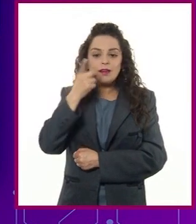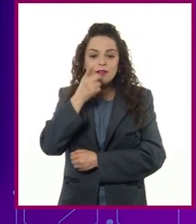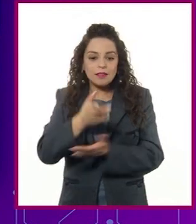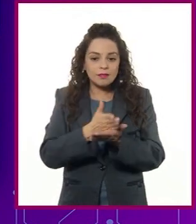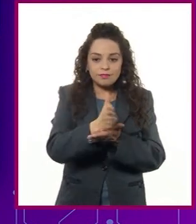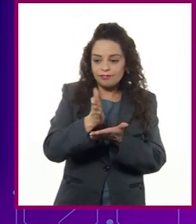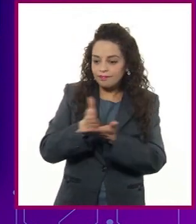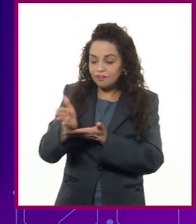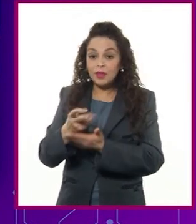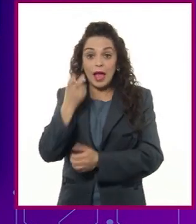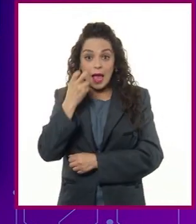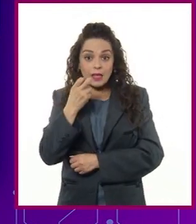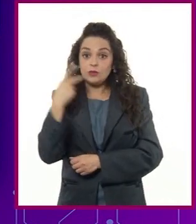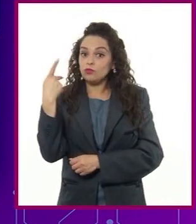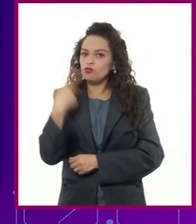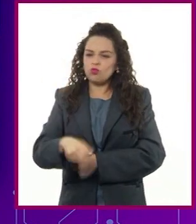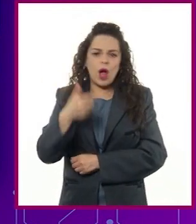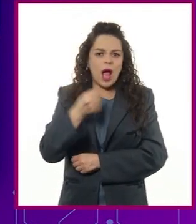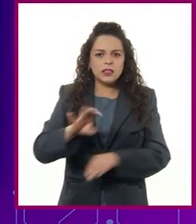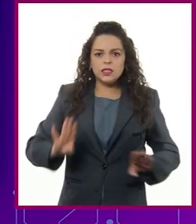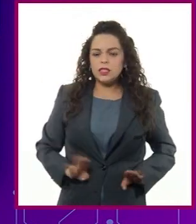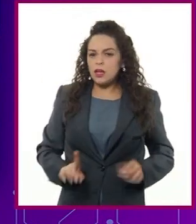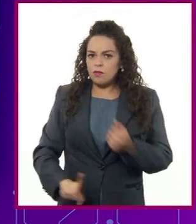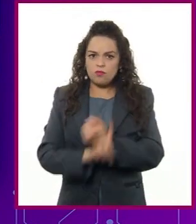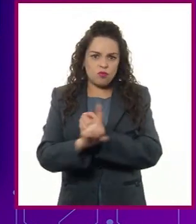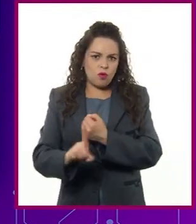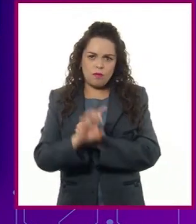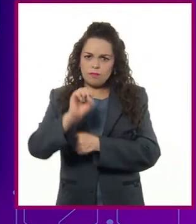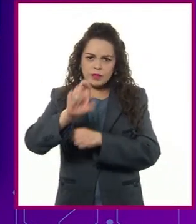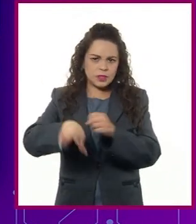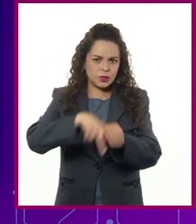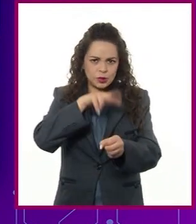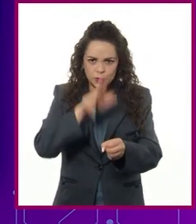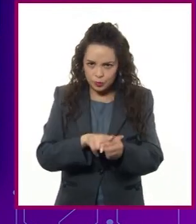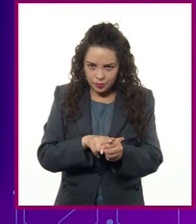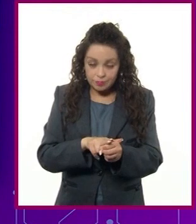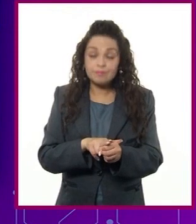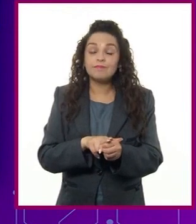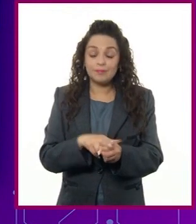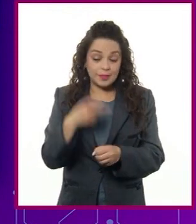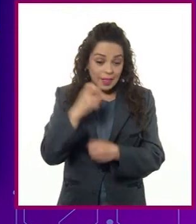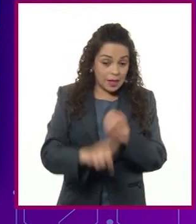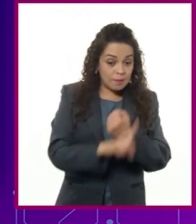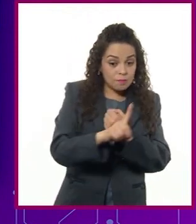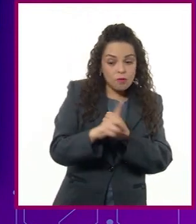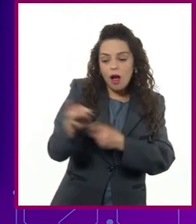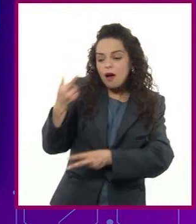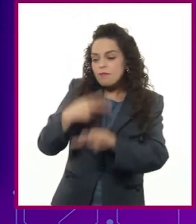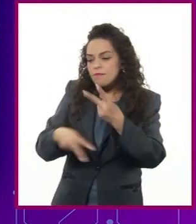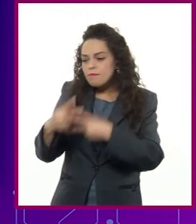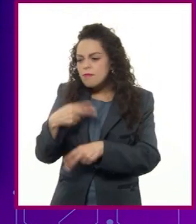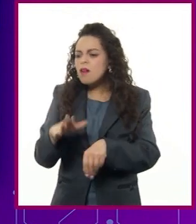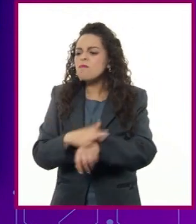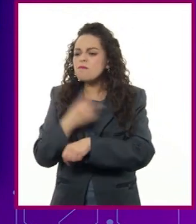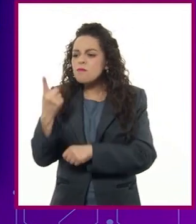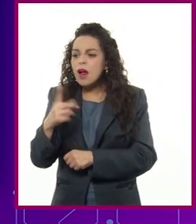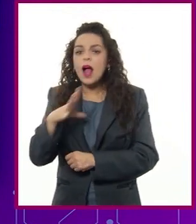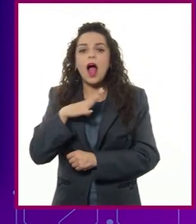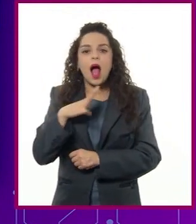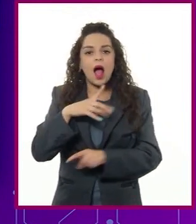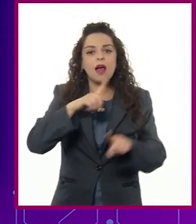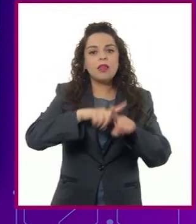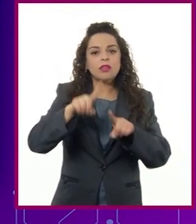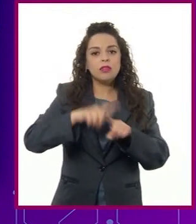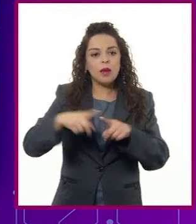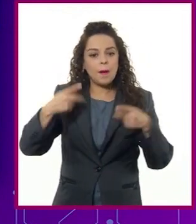comportamiento natural de un conflicto. Podemos confirmar que los conflictos surgen en la convivencia cuando existen